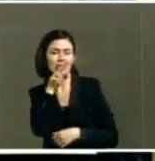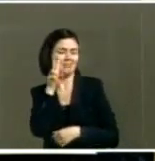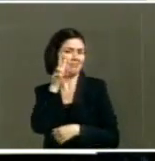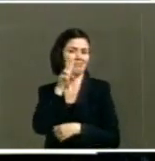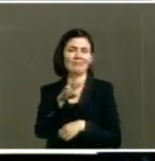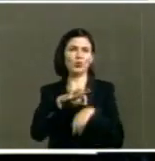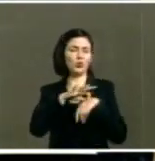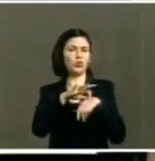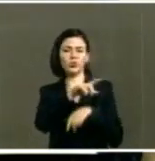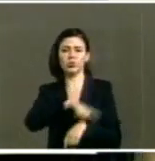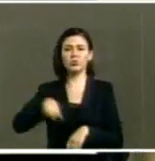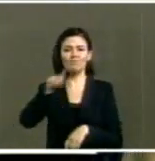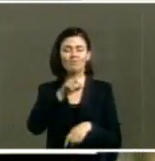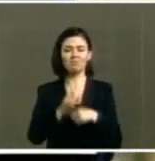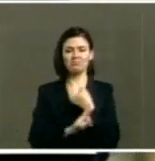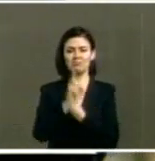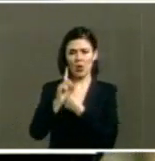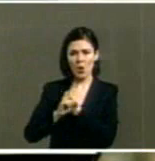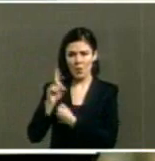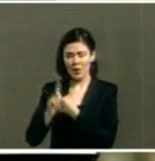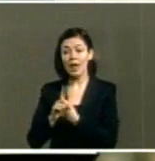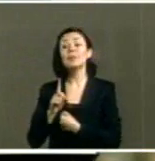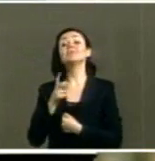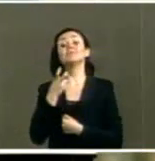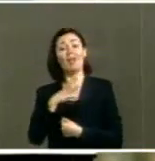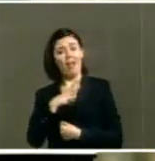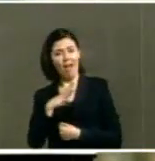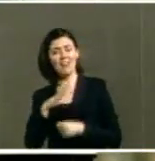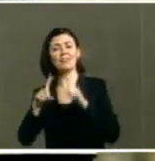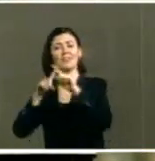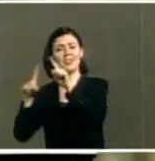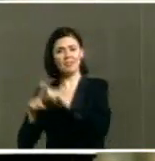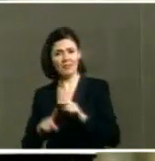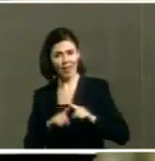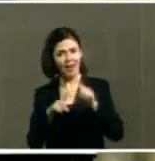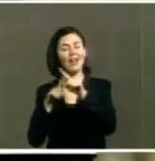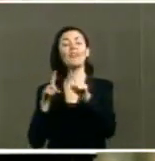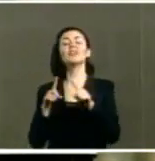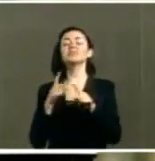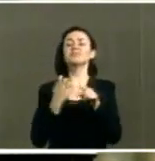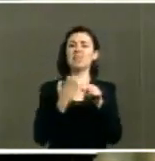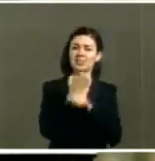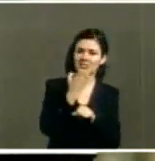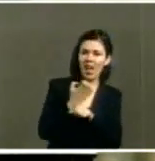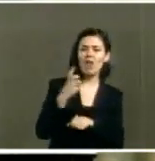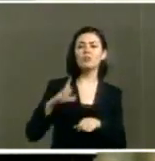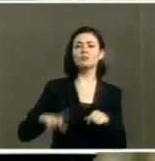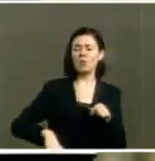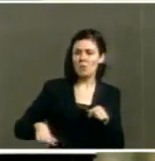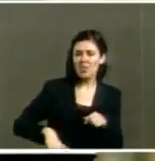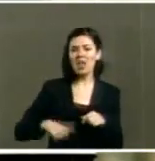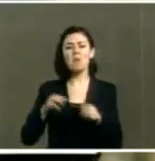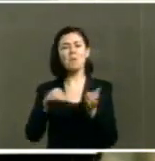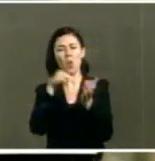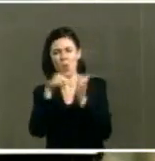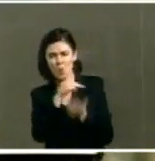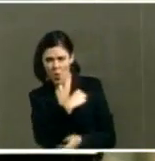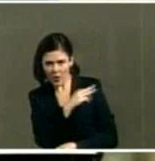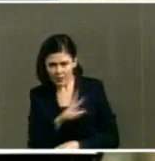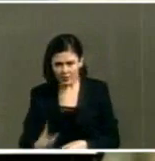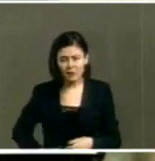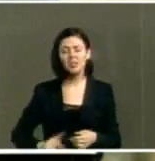instituciones policíacas y ministeriales en todo el país y en los tres órdenes de gobierno que no estaban preparadas para hacerles